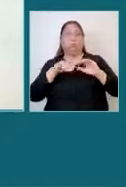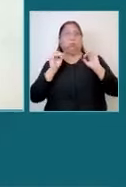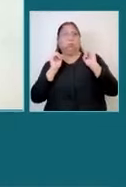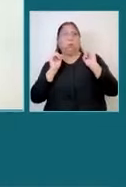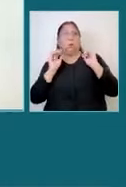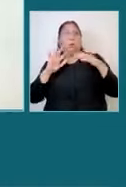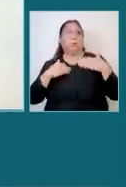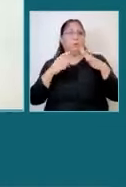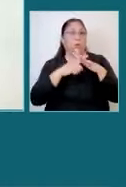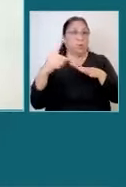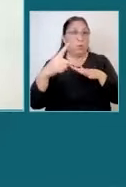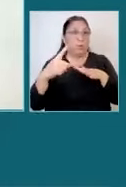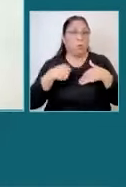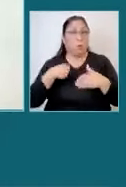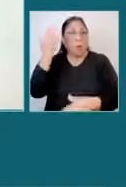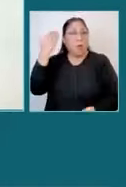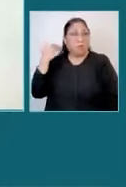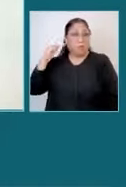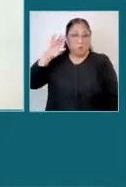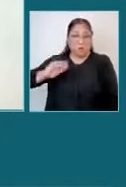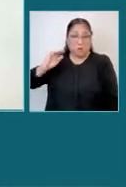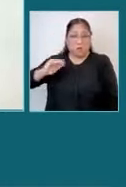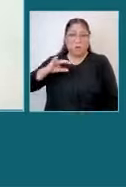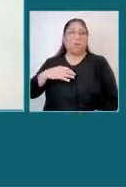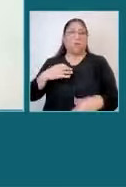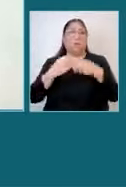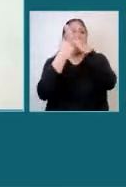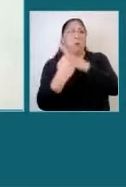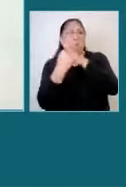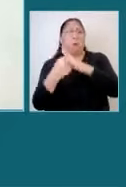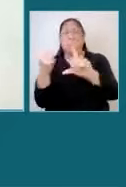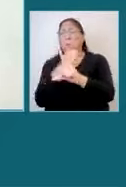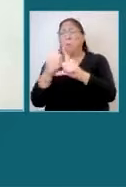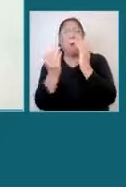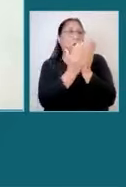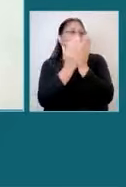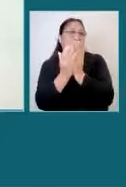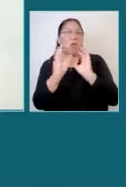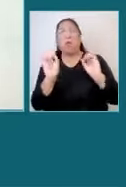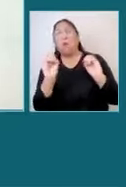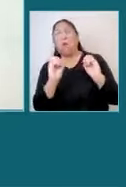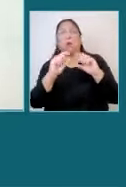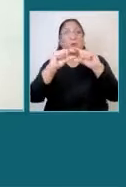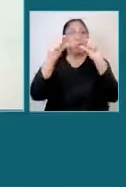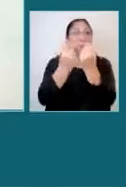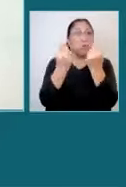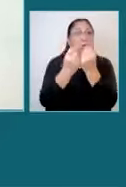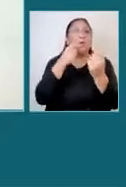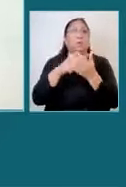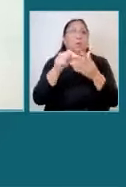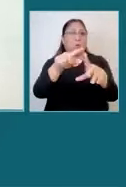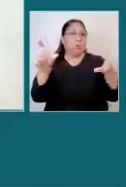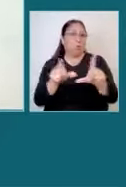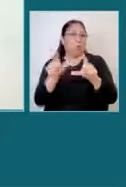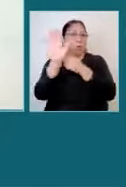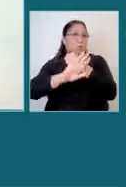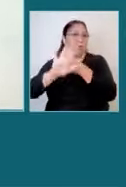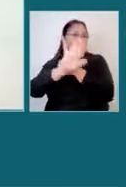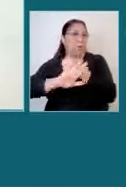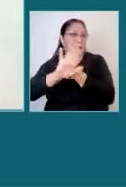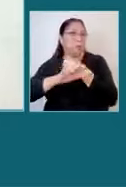ciberbullying. Cuando nosotros éramos chicos y nos hacían bullying en el colegio o en algún club, teníamos espacios seguros. Podíamos ir a nuestras